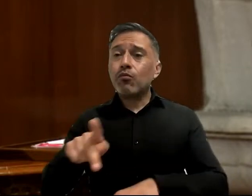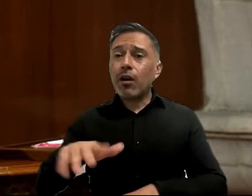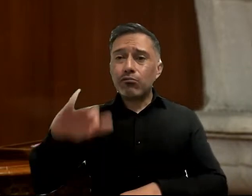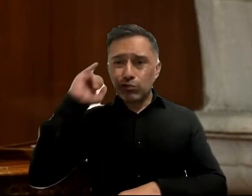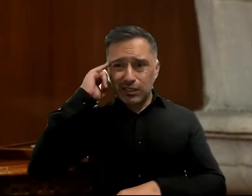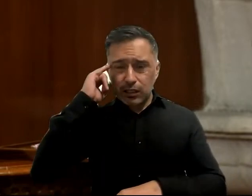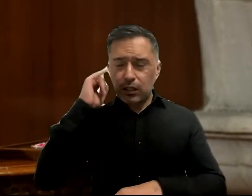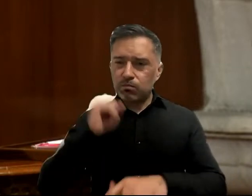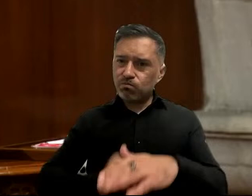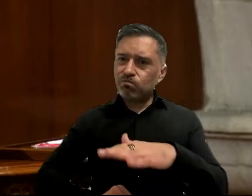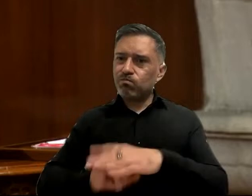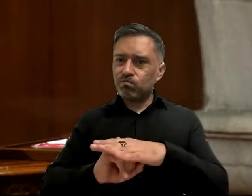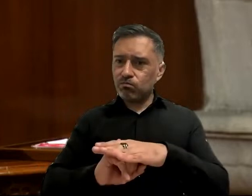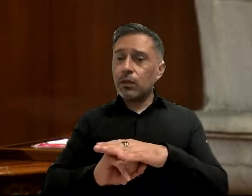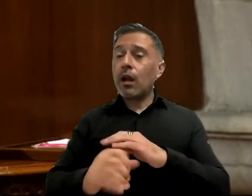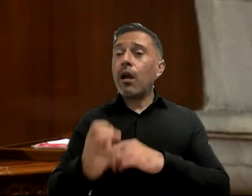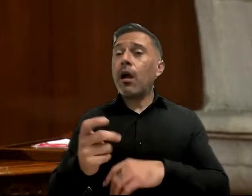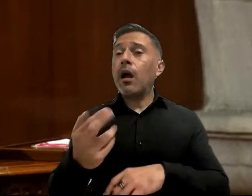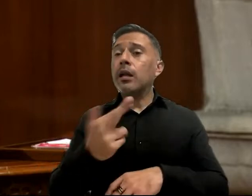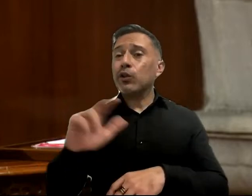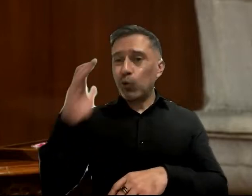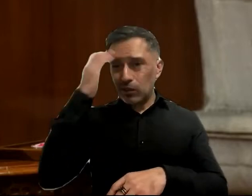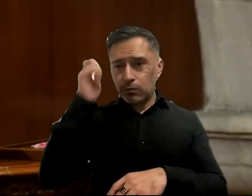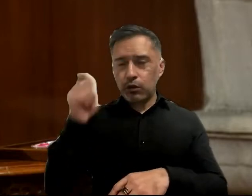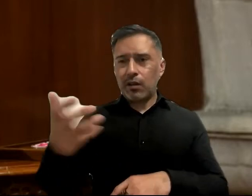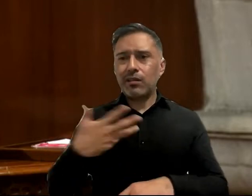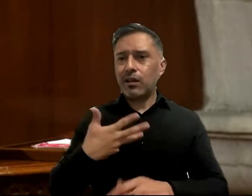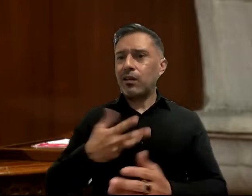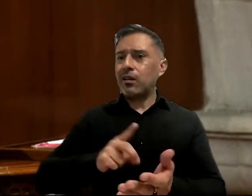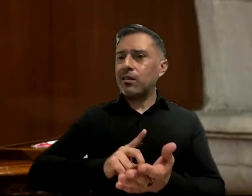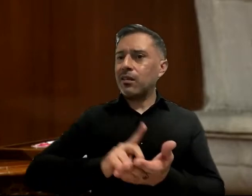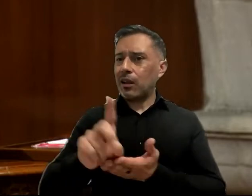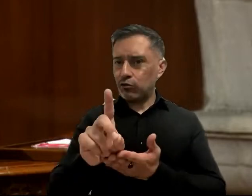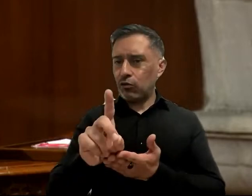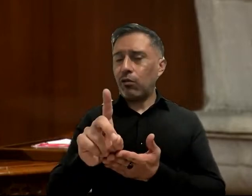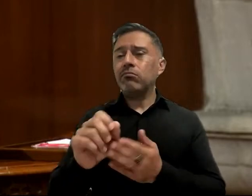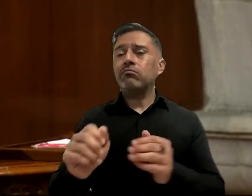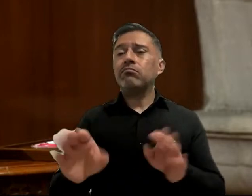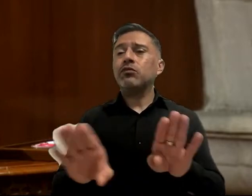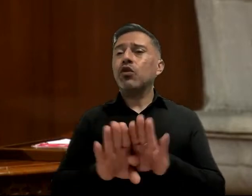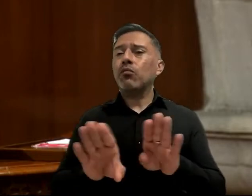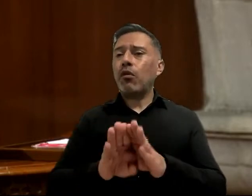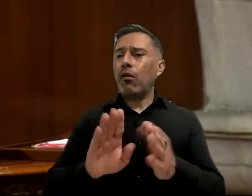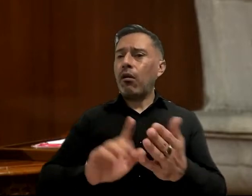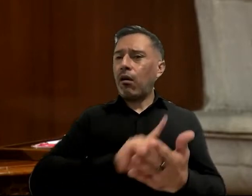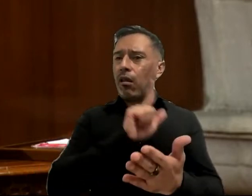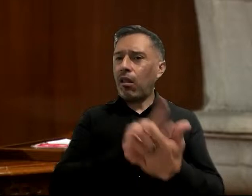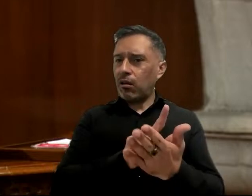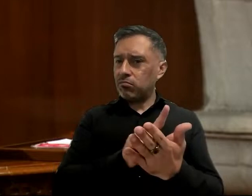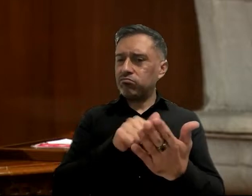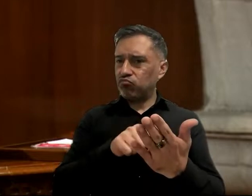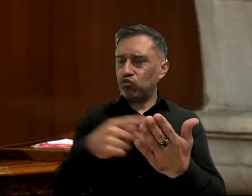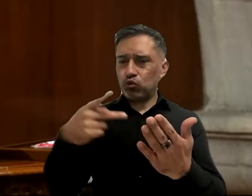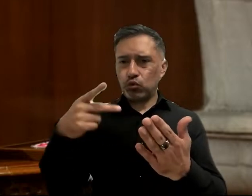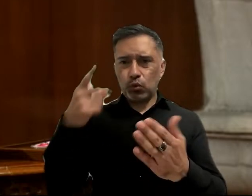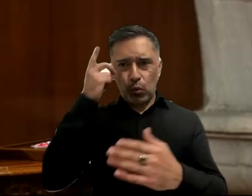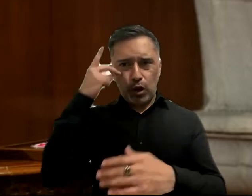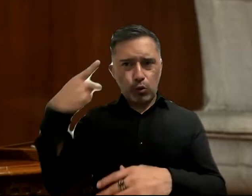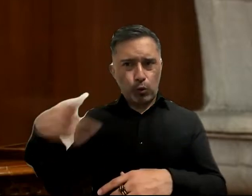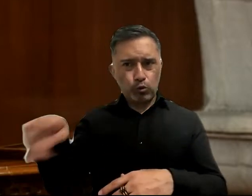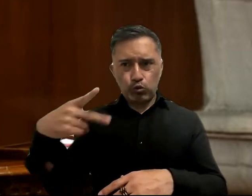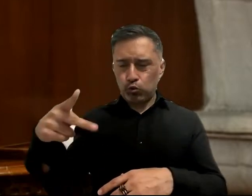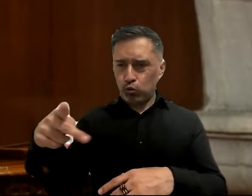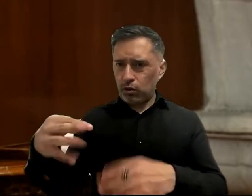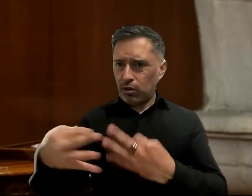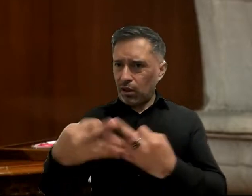que además son reconocidos como sujetos de derecho público con personalidad jurídica y patrimonio propio. De manera